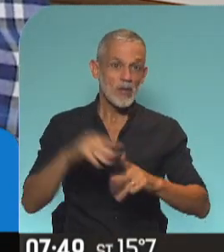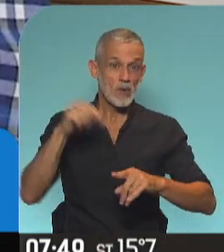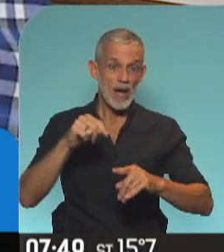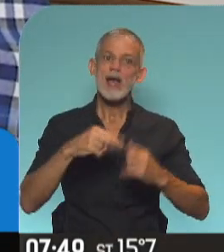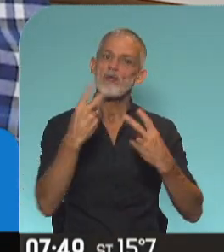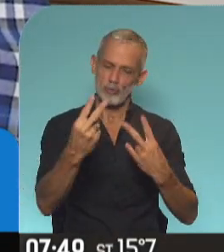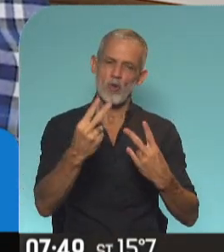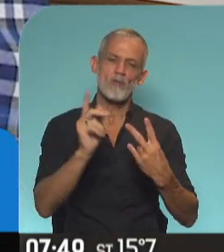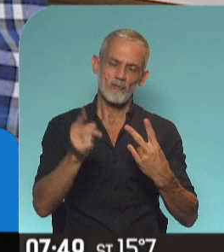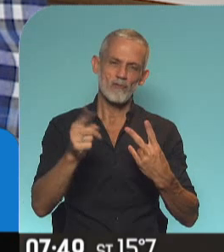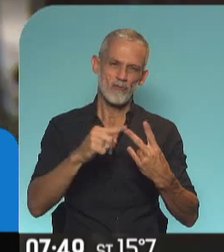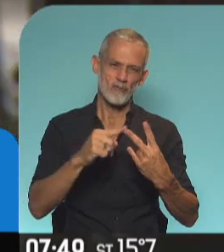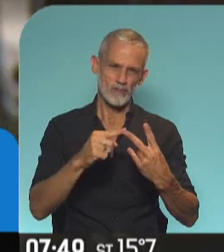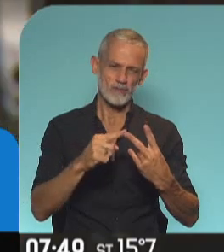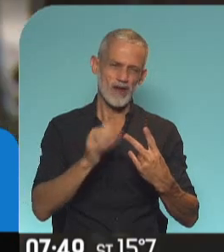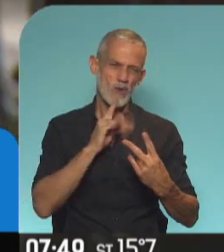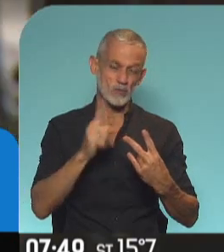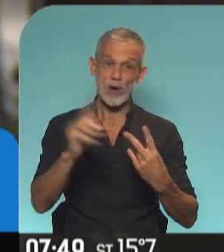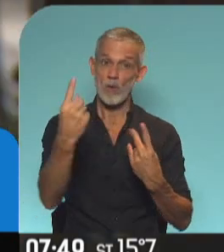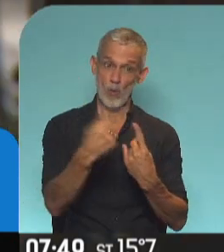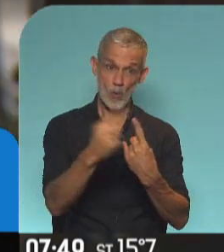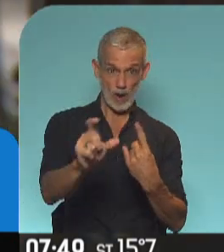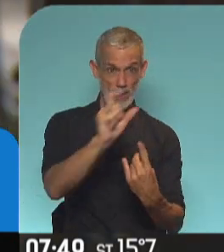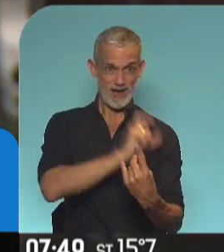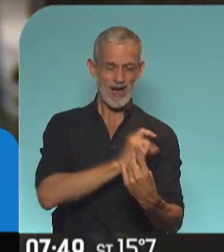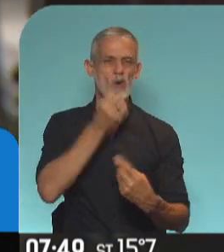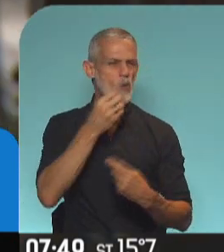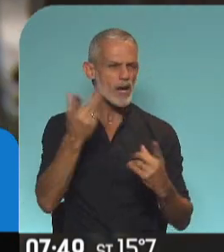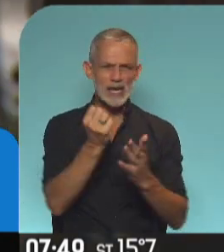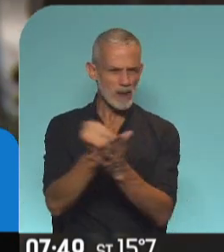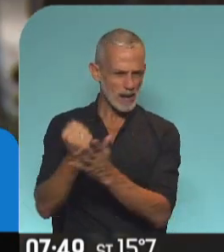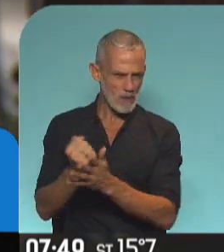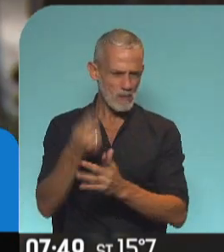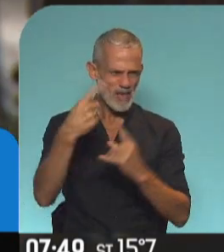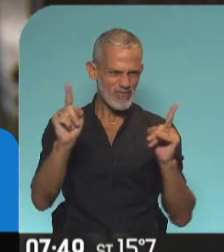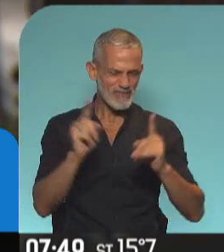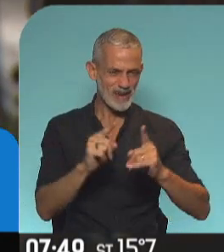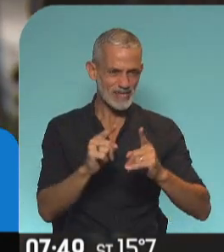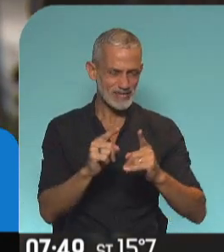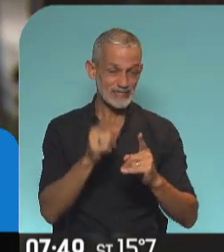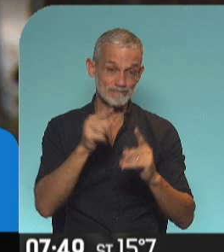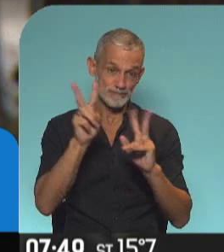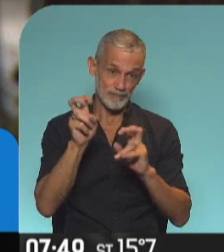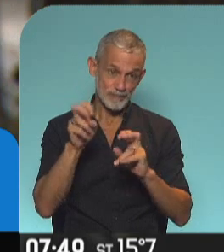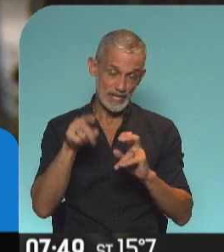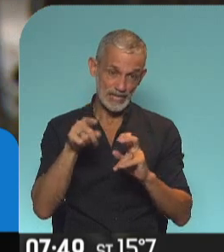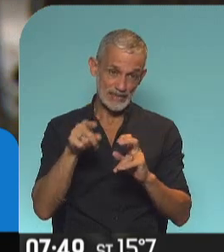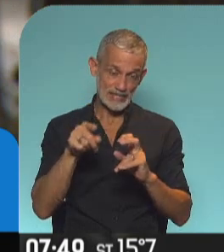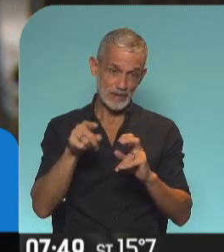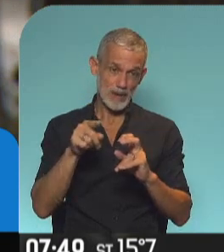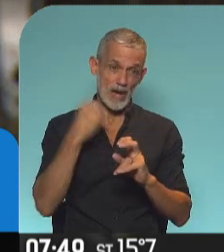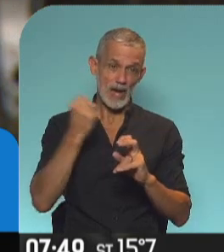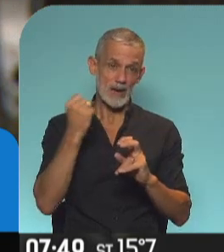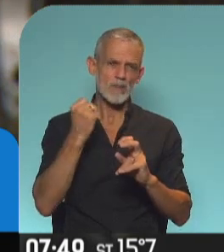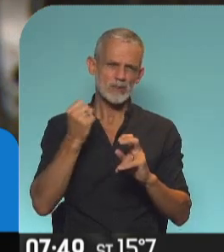doble aplicación. Con respecto a la administración de una dosis de cualquiera de las vacunas, ese es otro dato que se